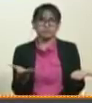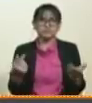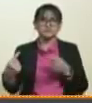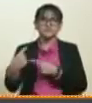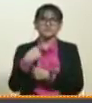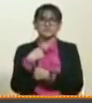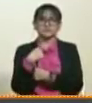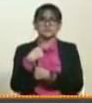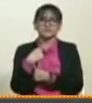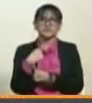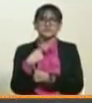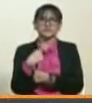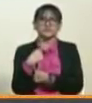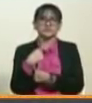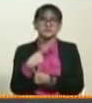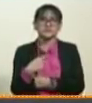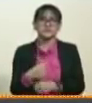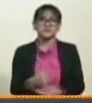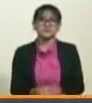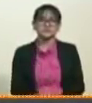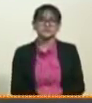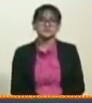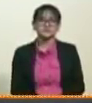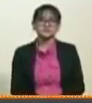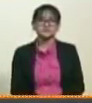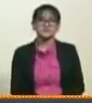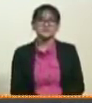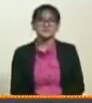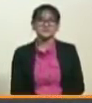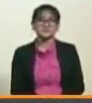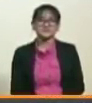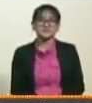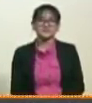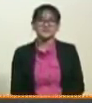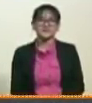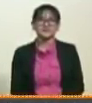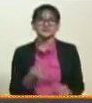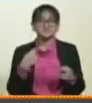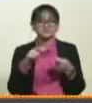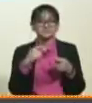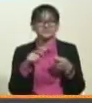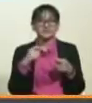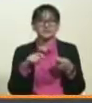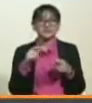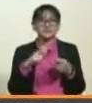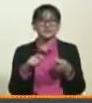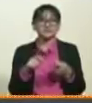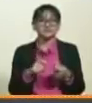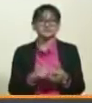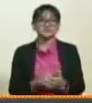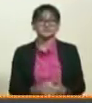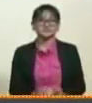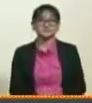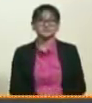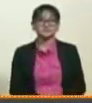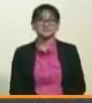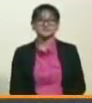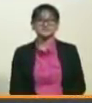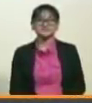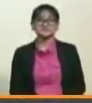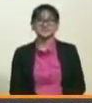medio coordinar con la república de colombia la venta de energía desde una estación